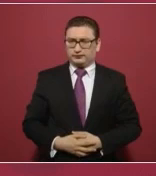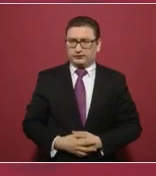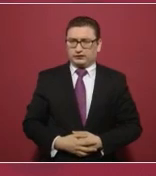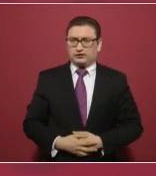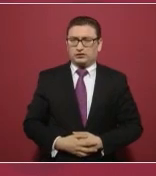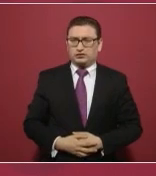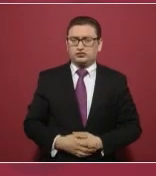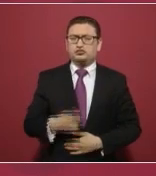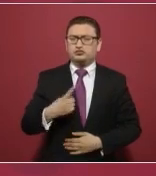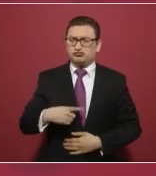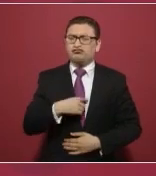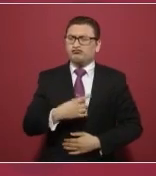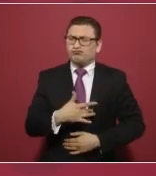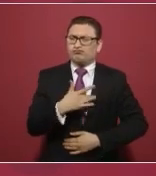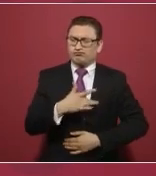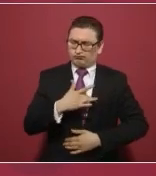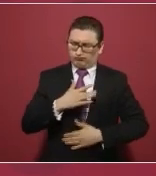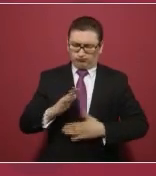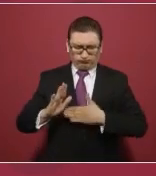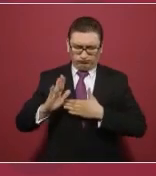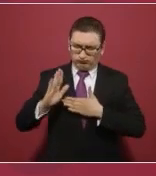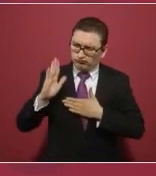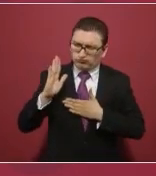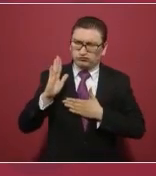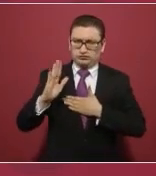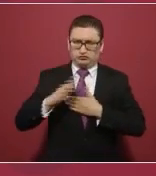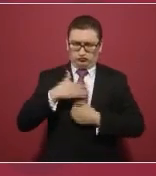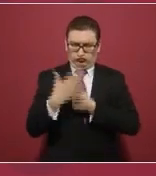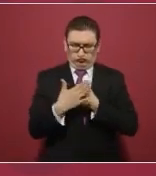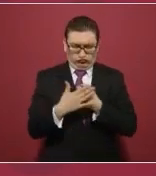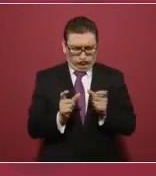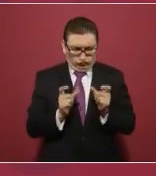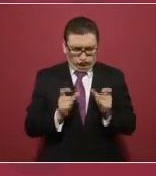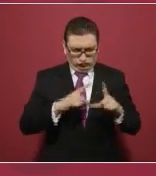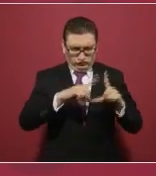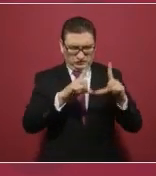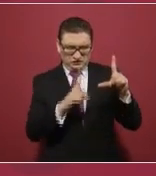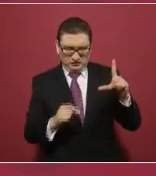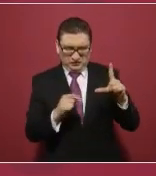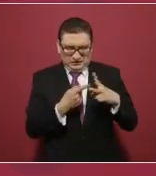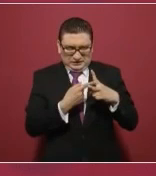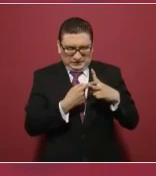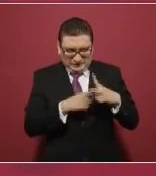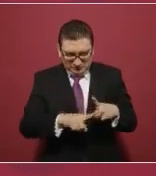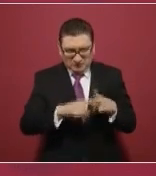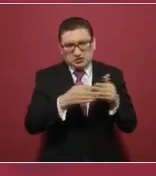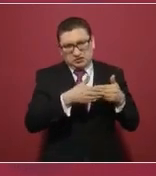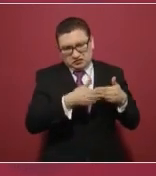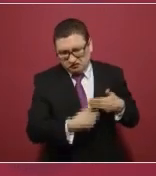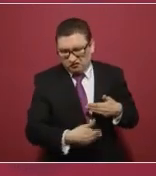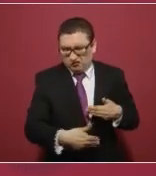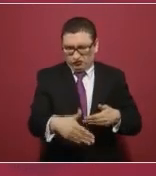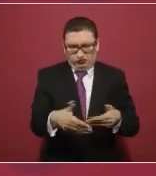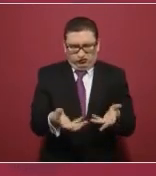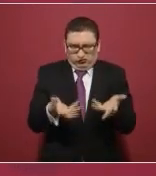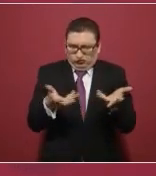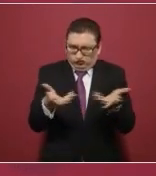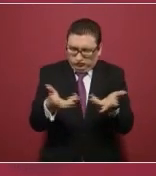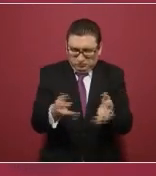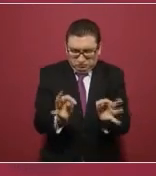el compromiso de que nuestra naciente Guardia Nacional sea ejemplar y que su